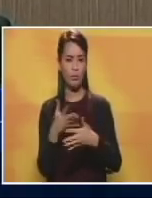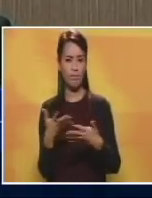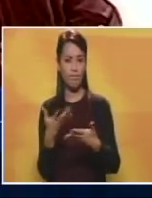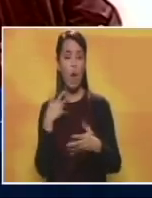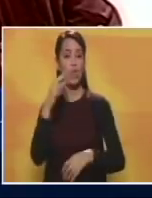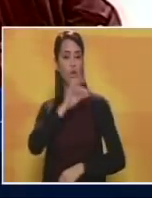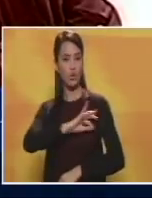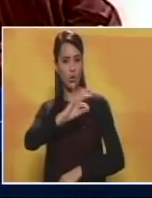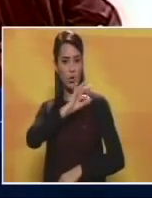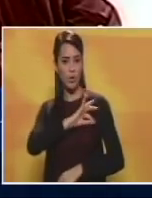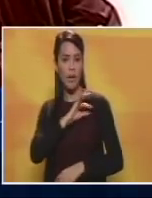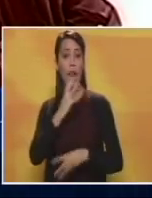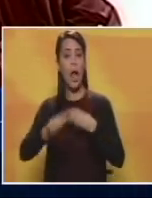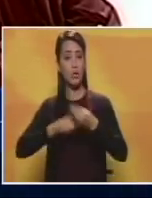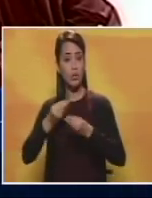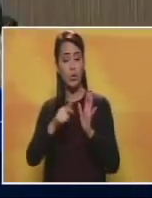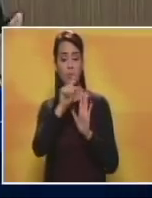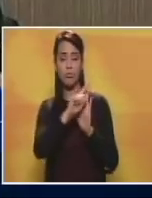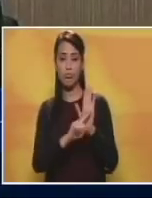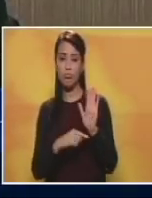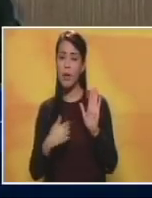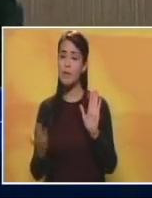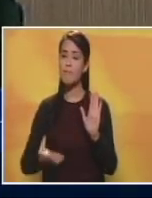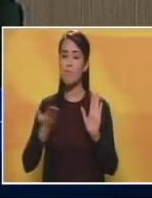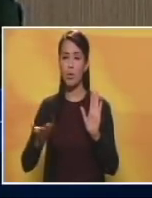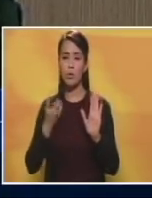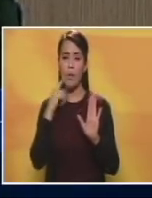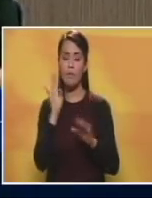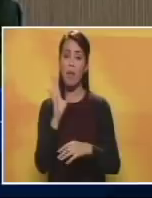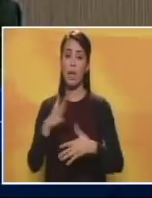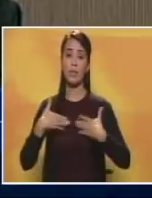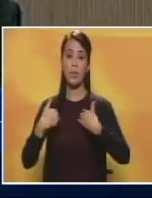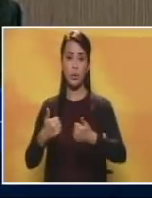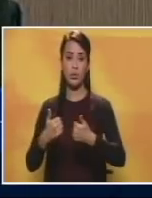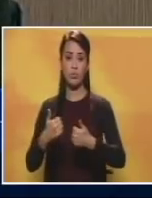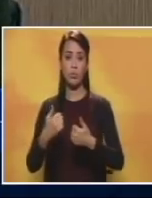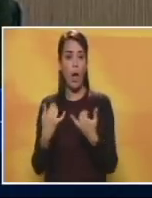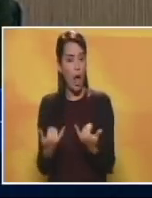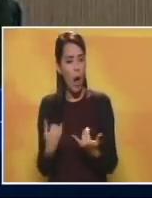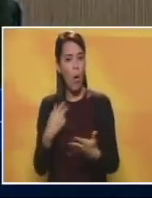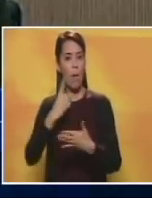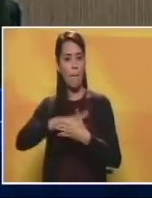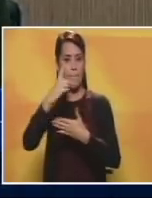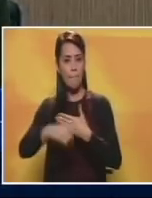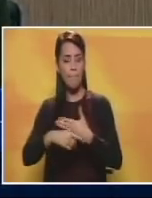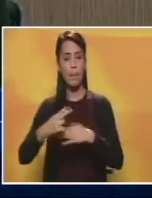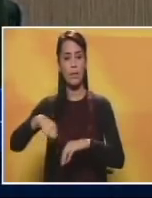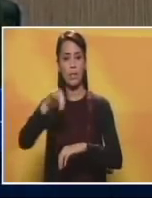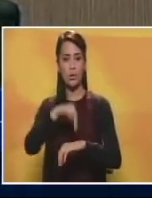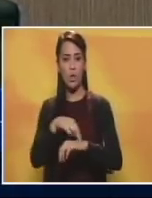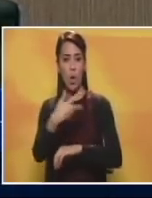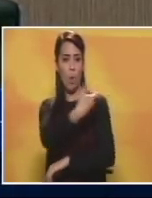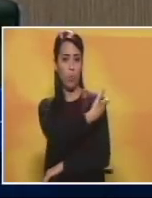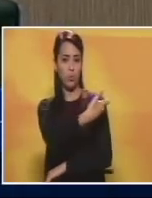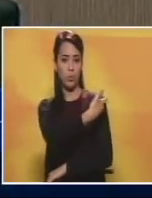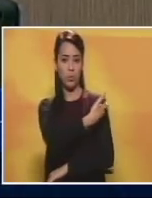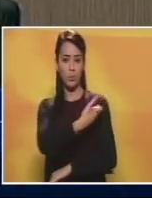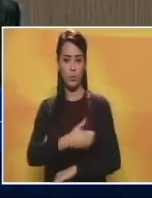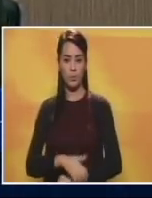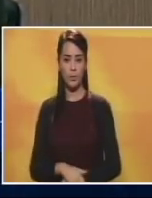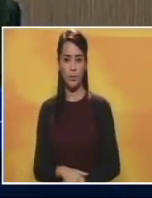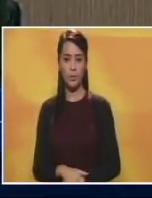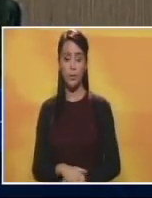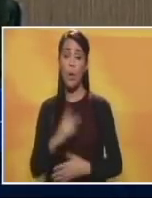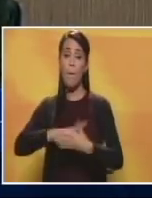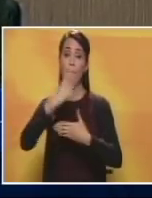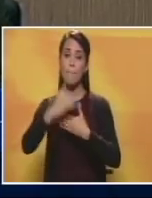área social, acciones prioritarias en salud. Bueno, estamos en un plan nacional de vacunación, un